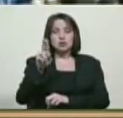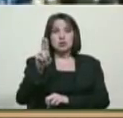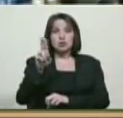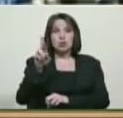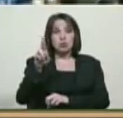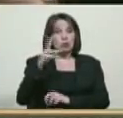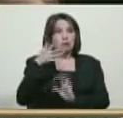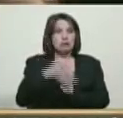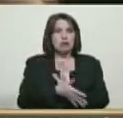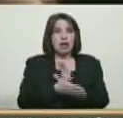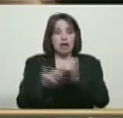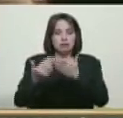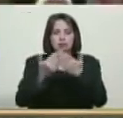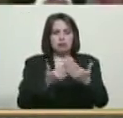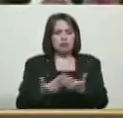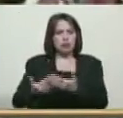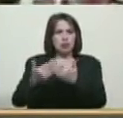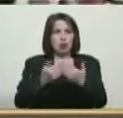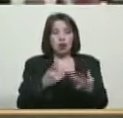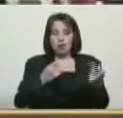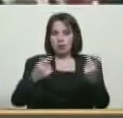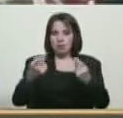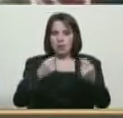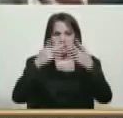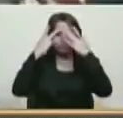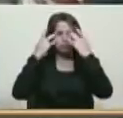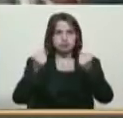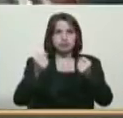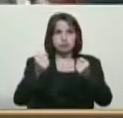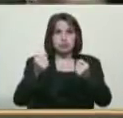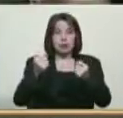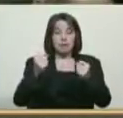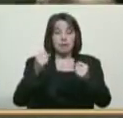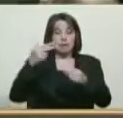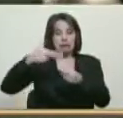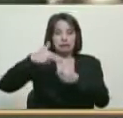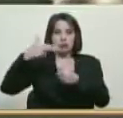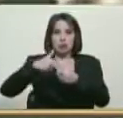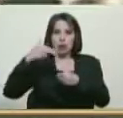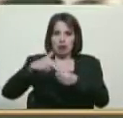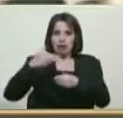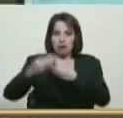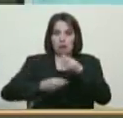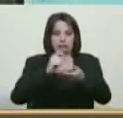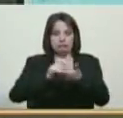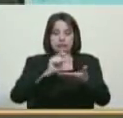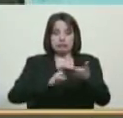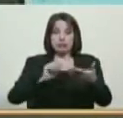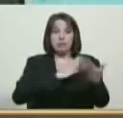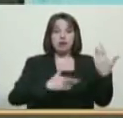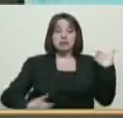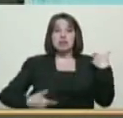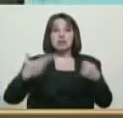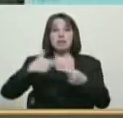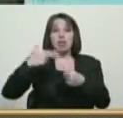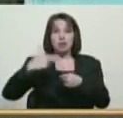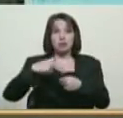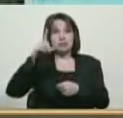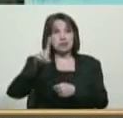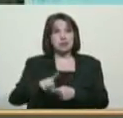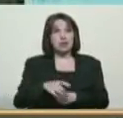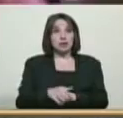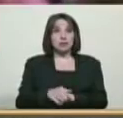Realizó estudios de economía, especializándose en materia petrolera, y fue presidente de PDVSA. Hay un alto grado de